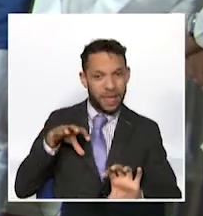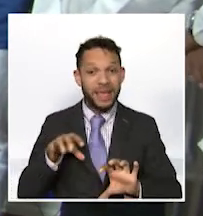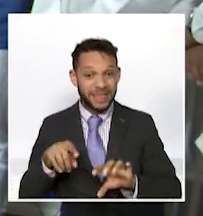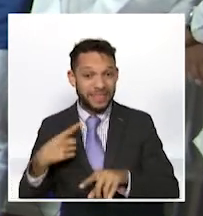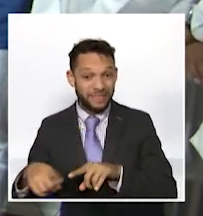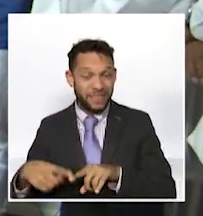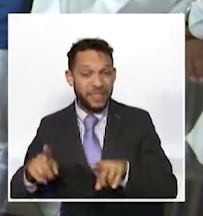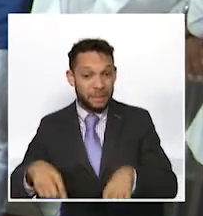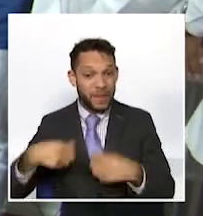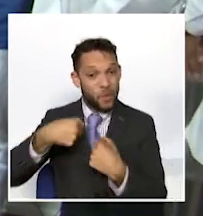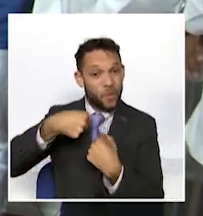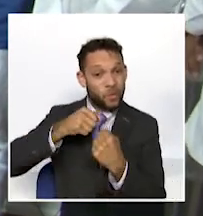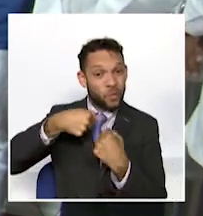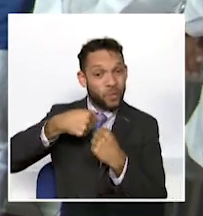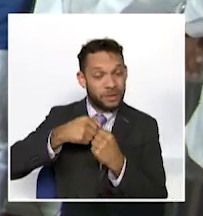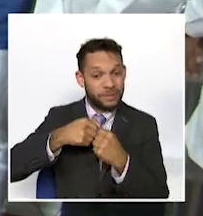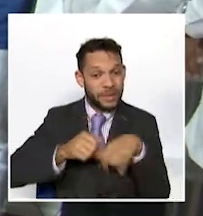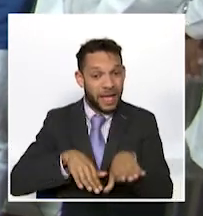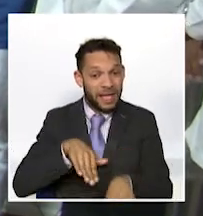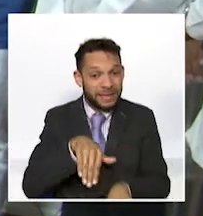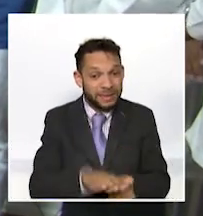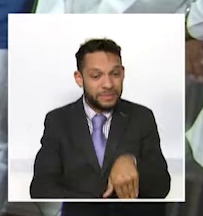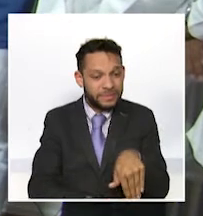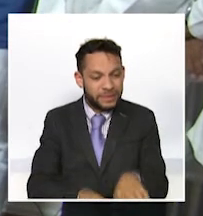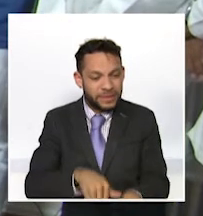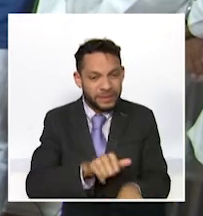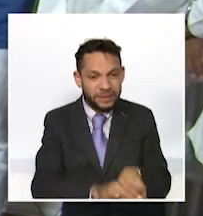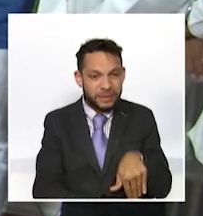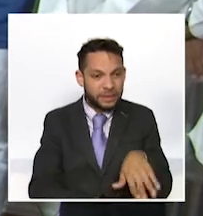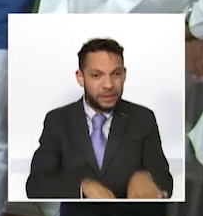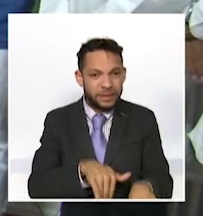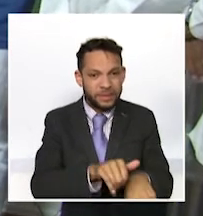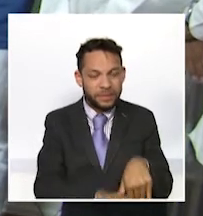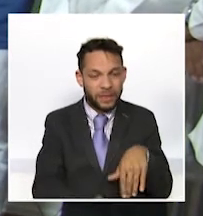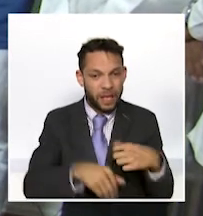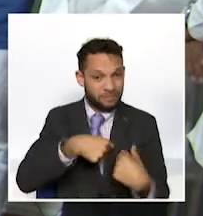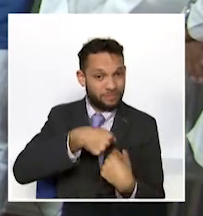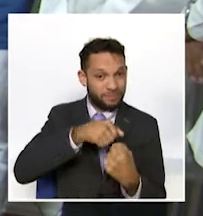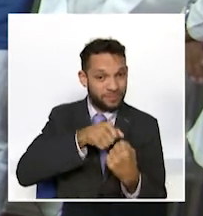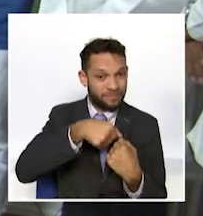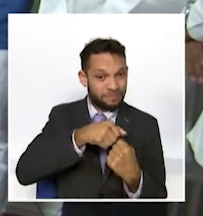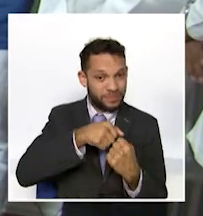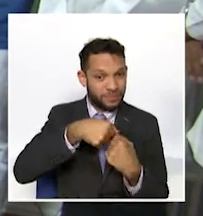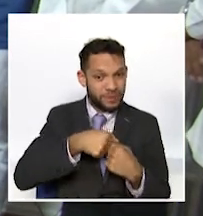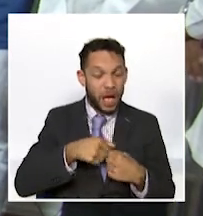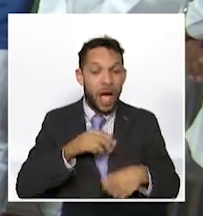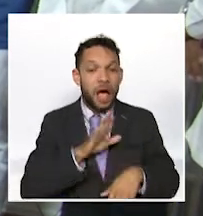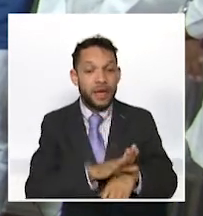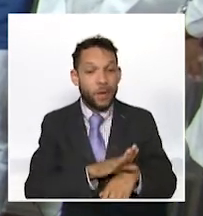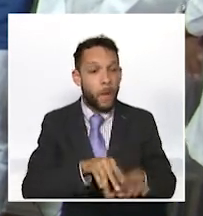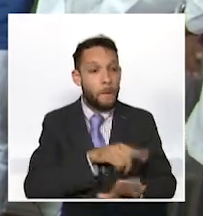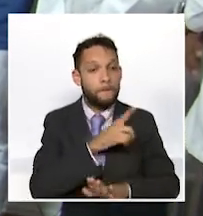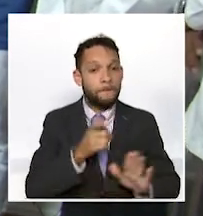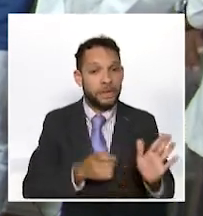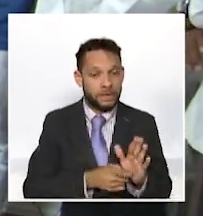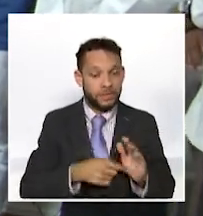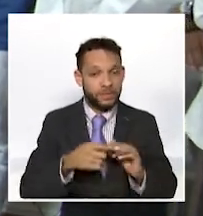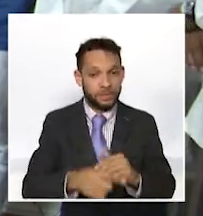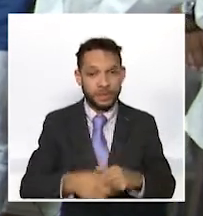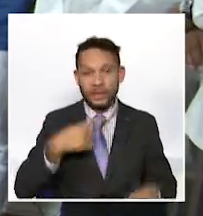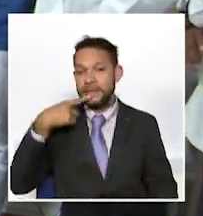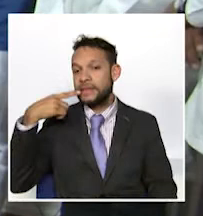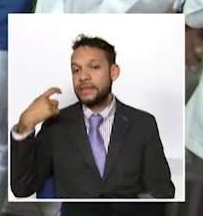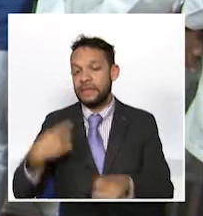las rodillas, podemos observar siempre el desnivel que se alcanza a generar, sobre todo cuando esa escoliosis está generando